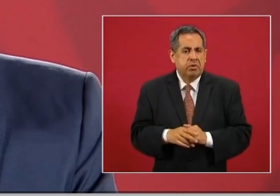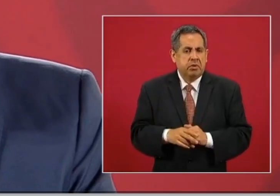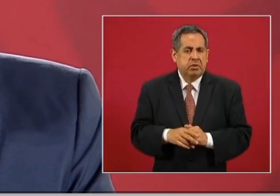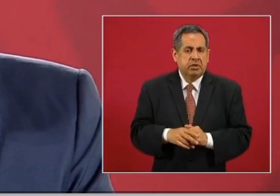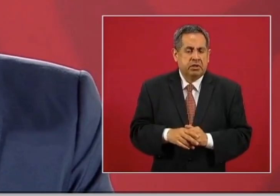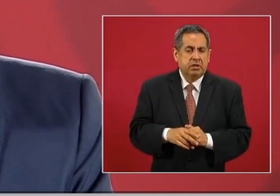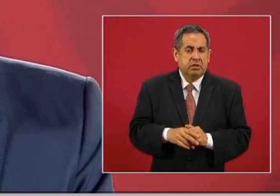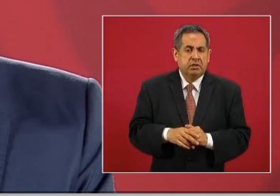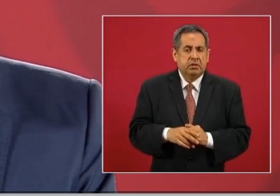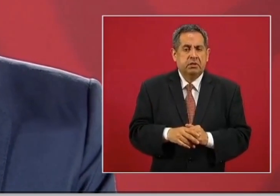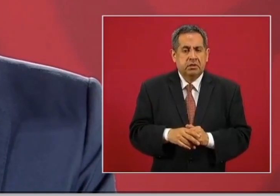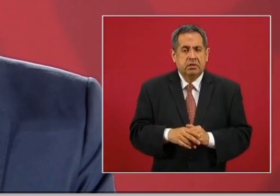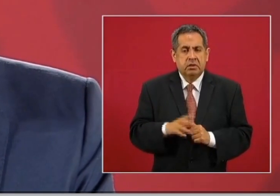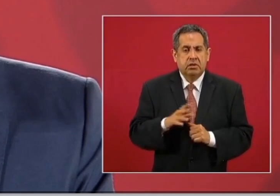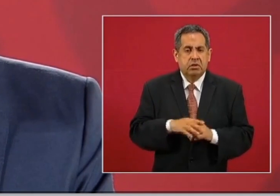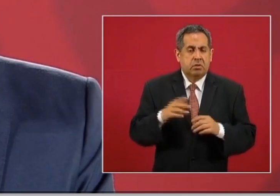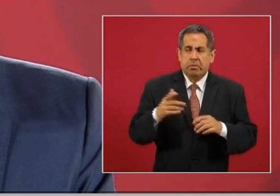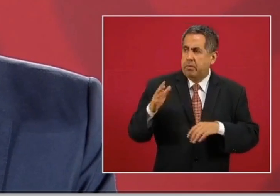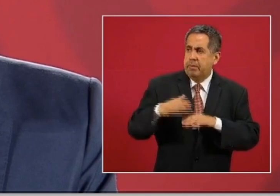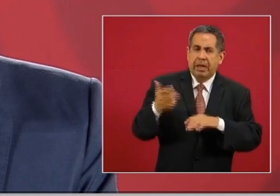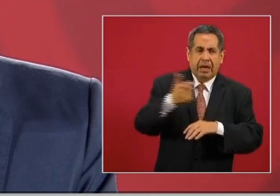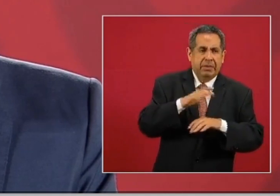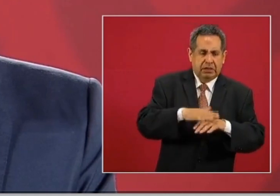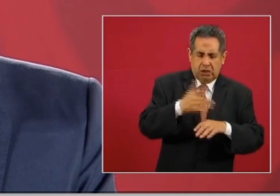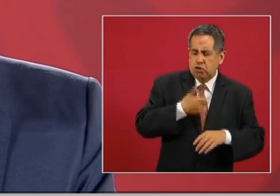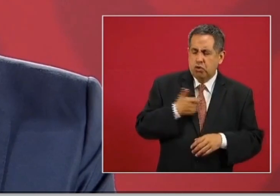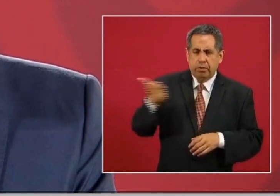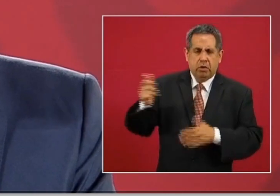estaba en tratos para comprar Altos Hornos